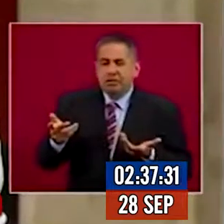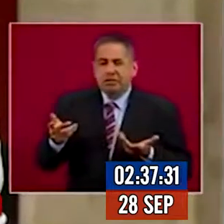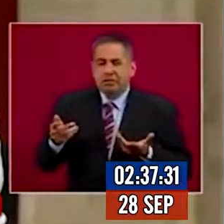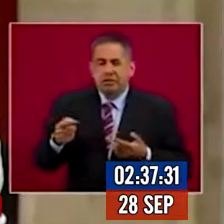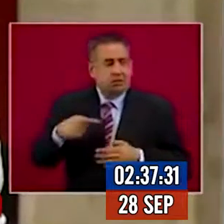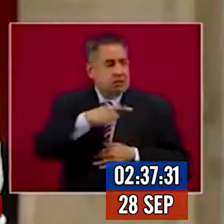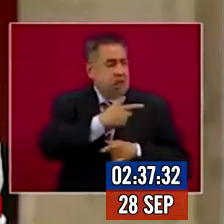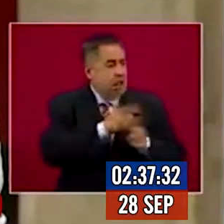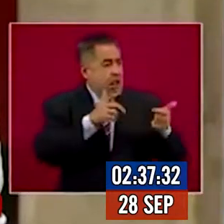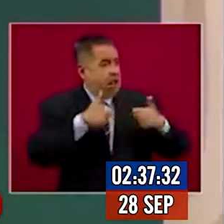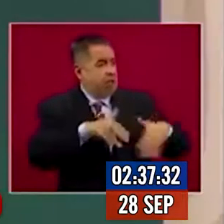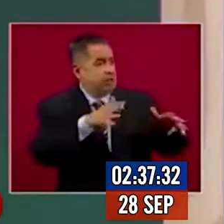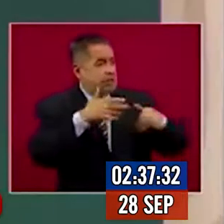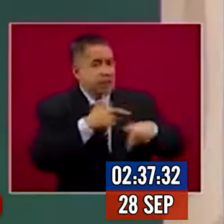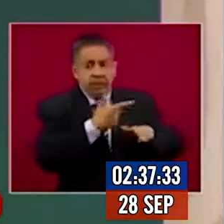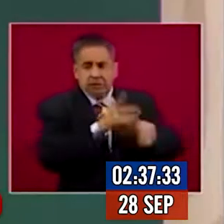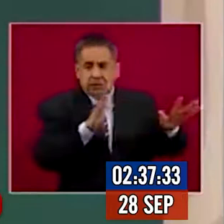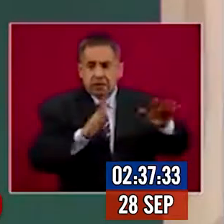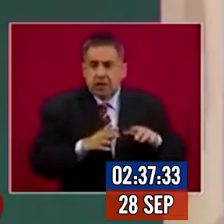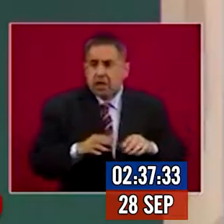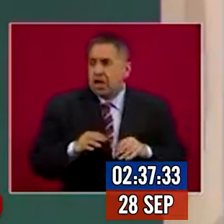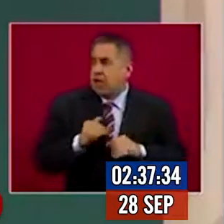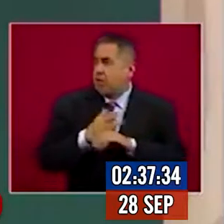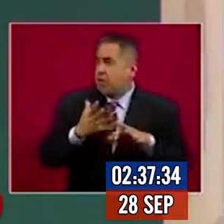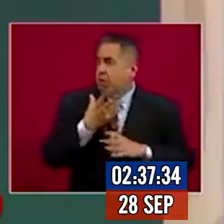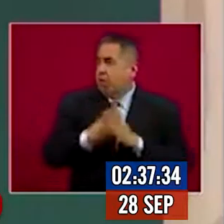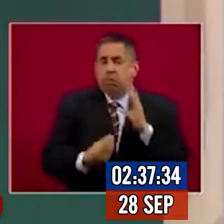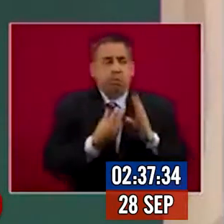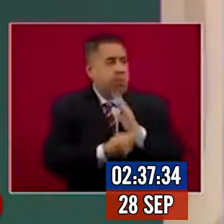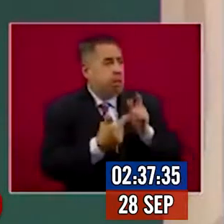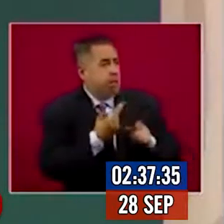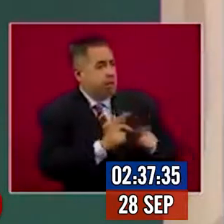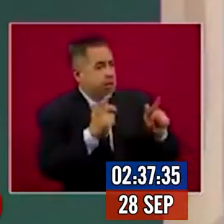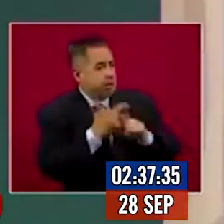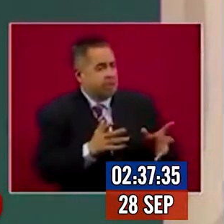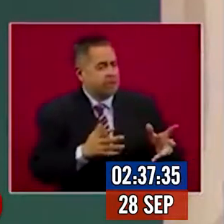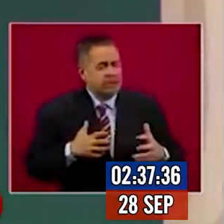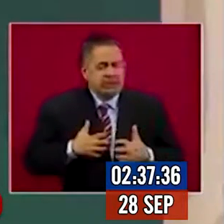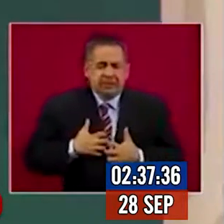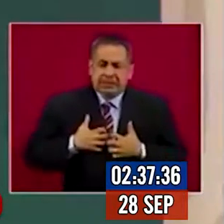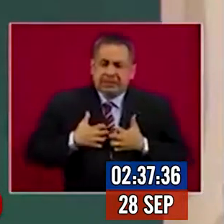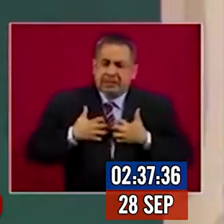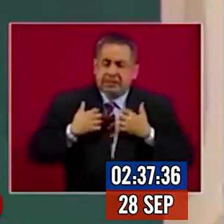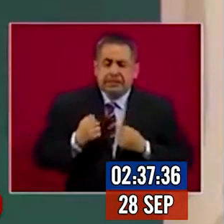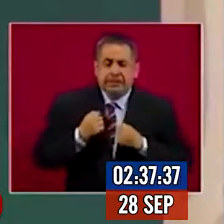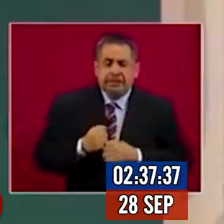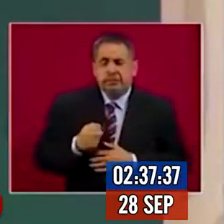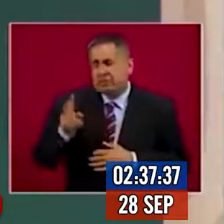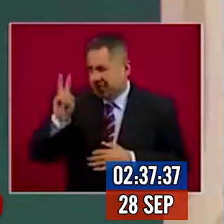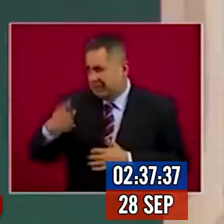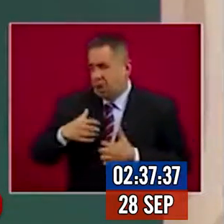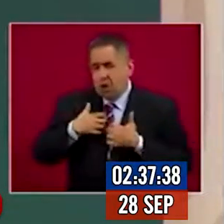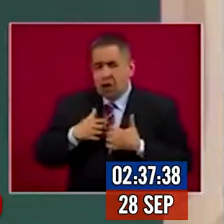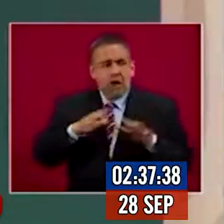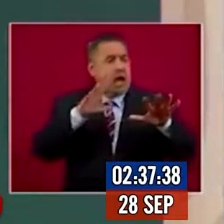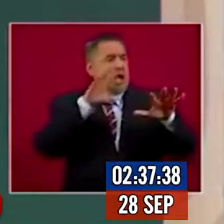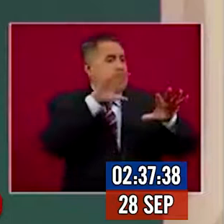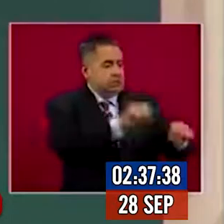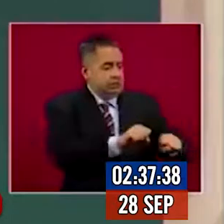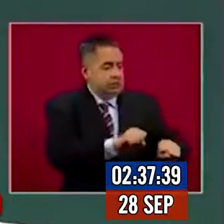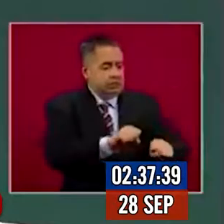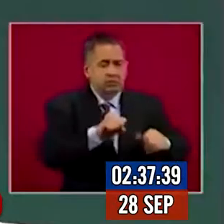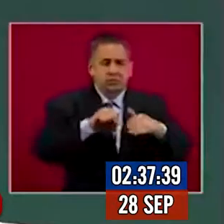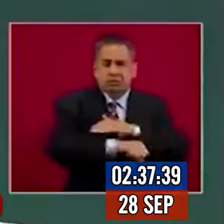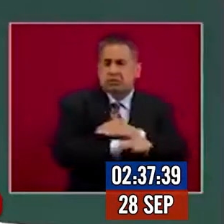libres llevándose información nos da coraje ver que nos detienen pero pues todos